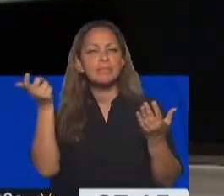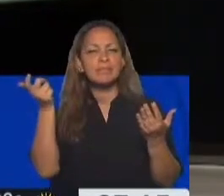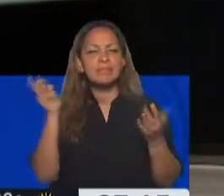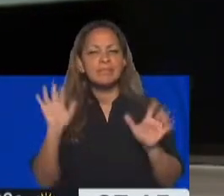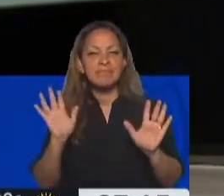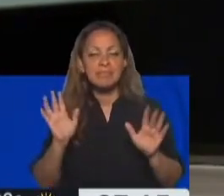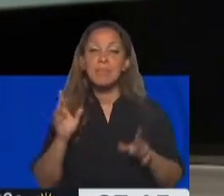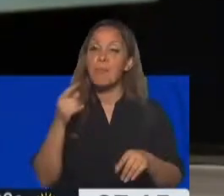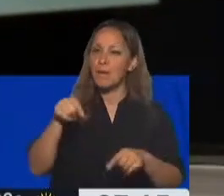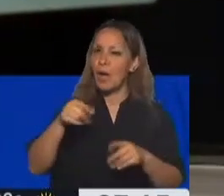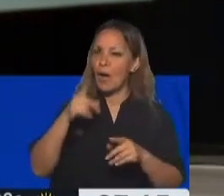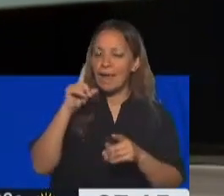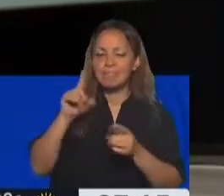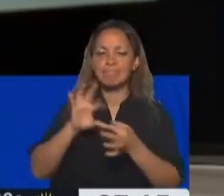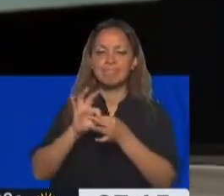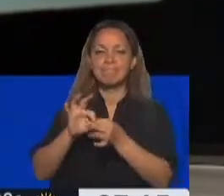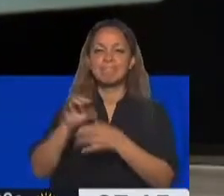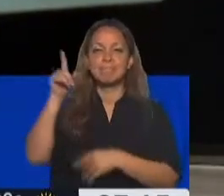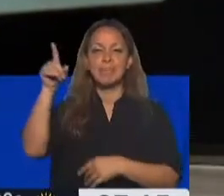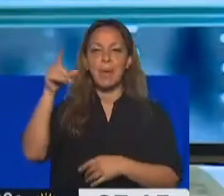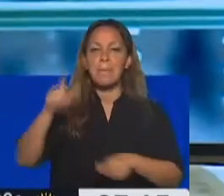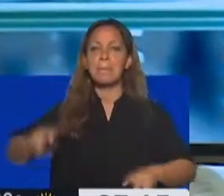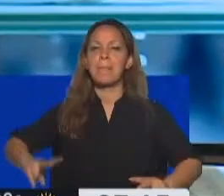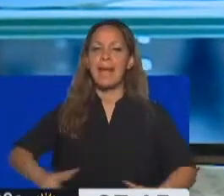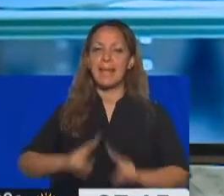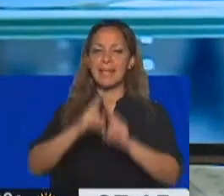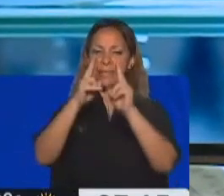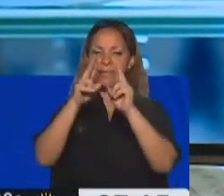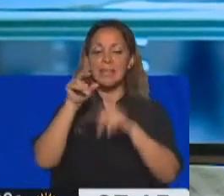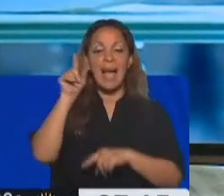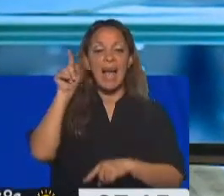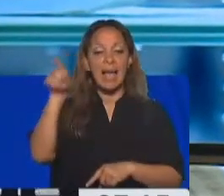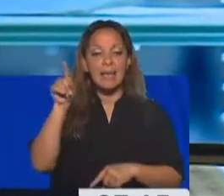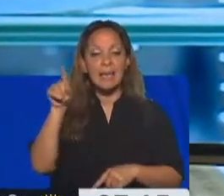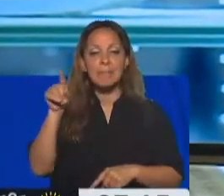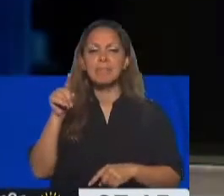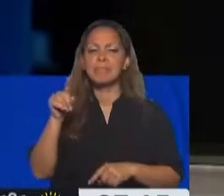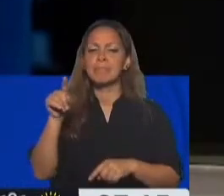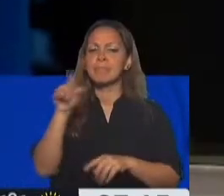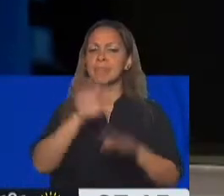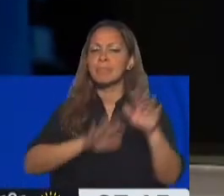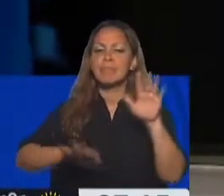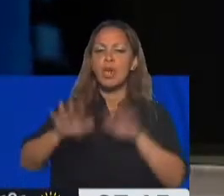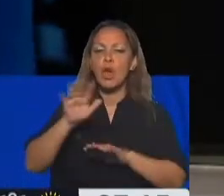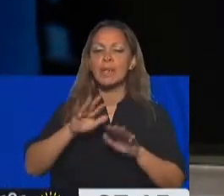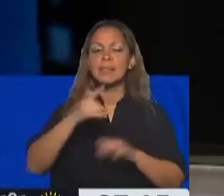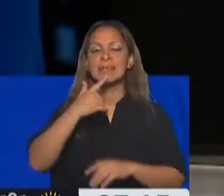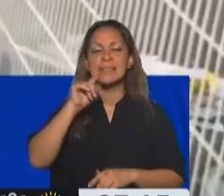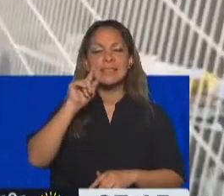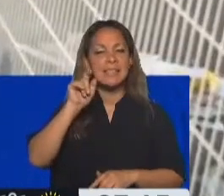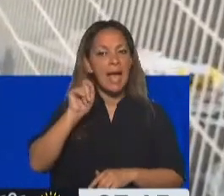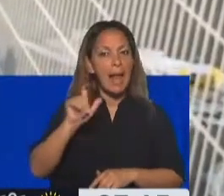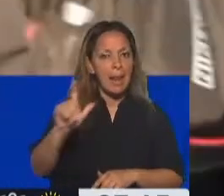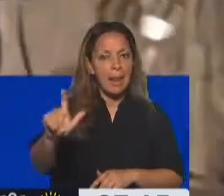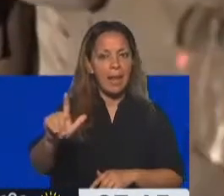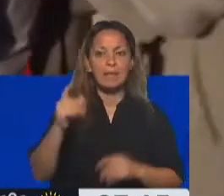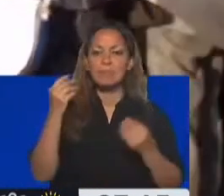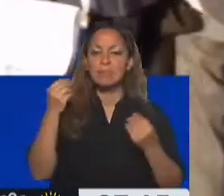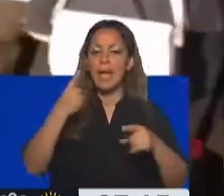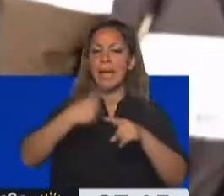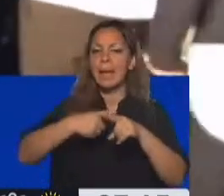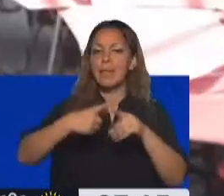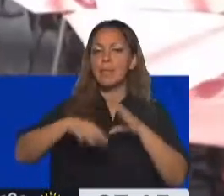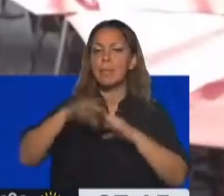allí en este momento se está desarrollando la sial 2024 el evento más importante a nivel mundial